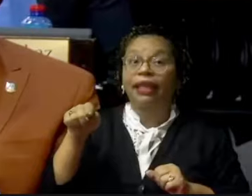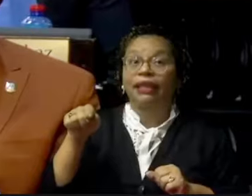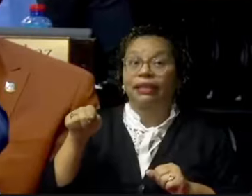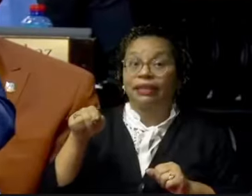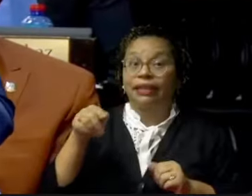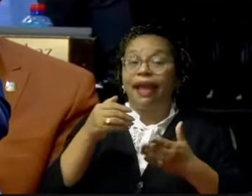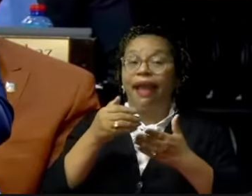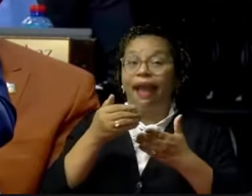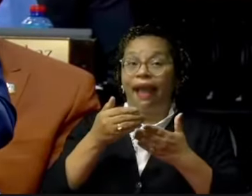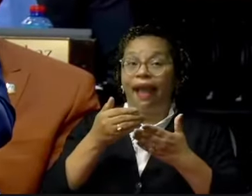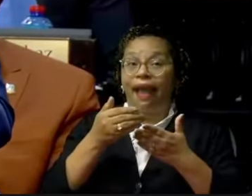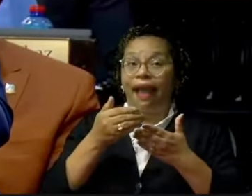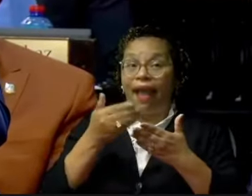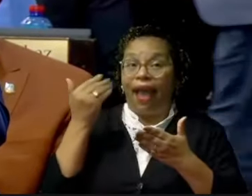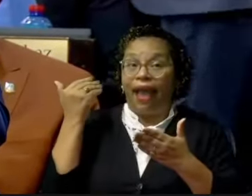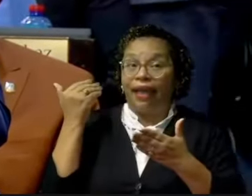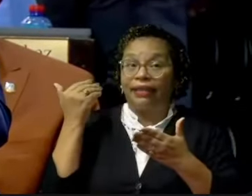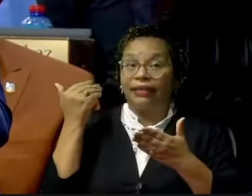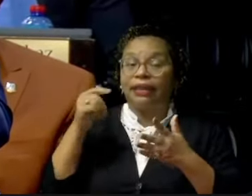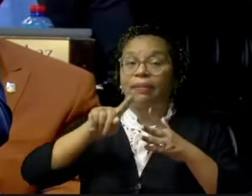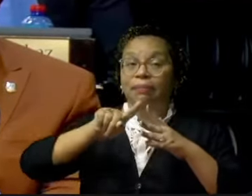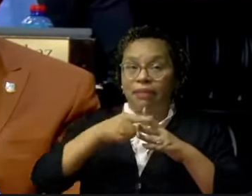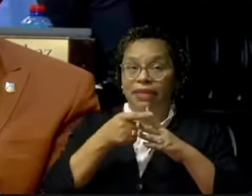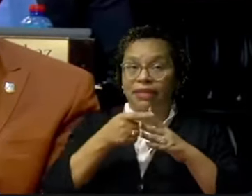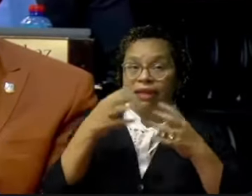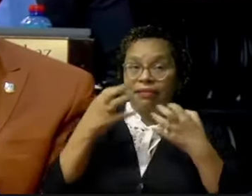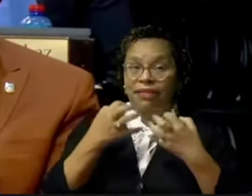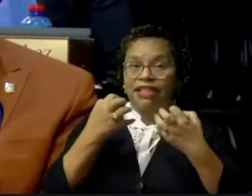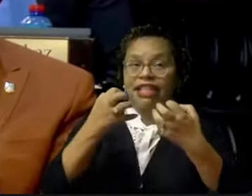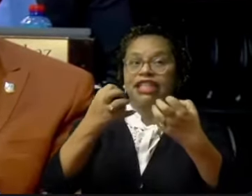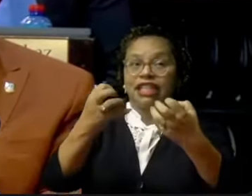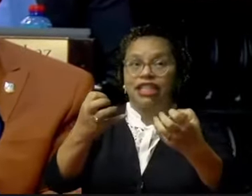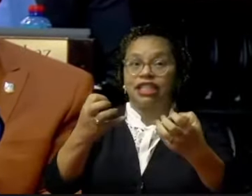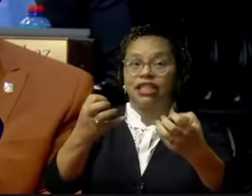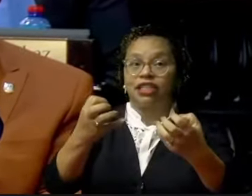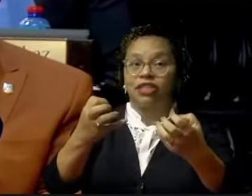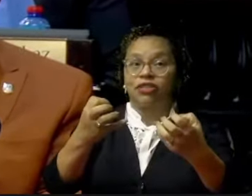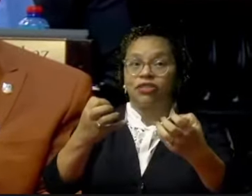12:10 ya estaba aprobado. Con el silencio